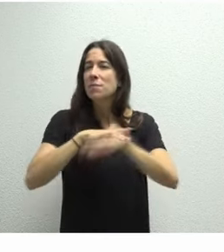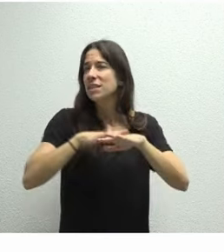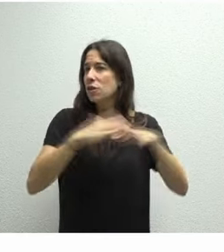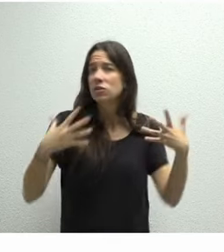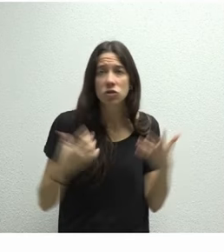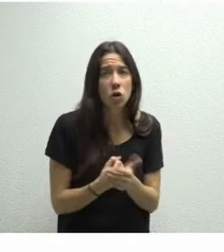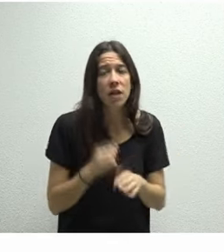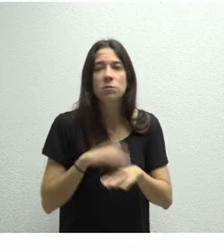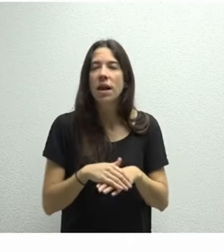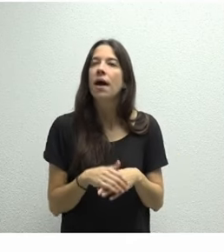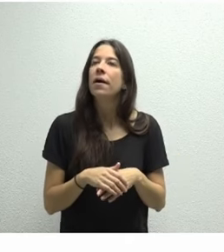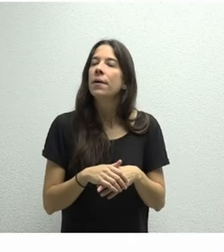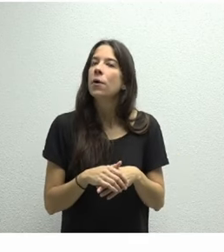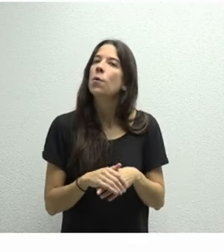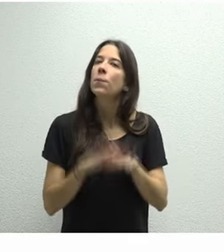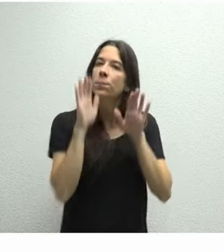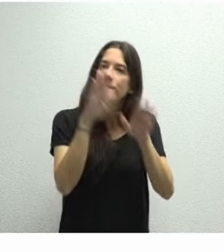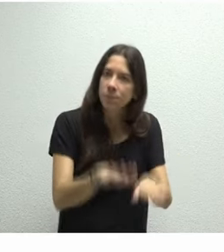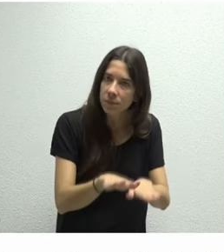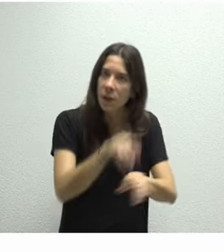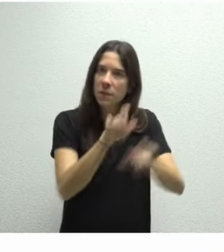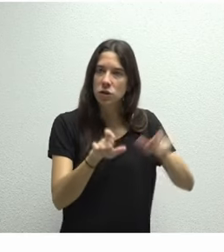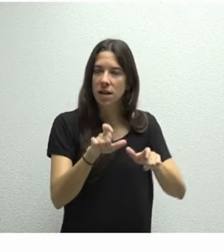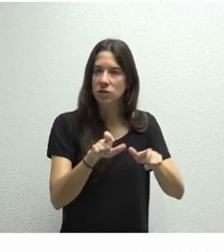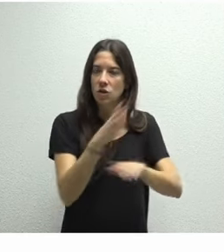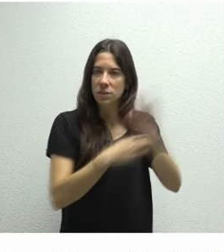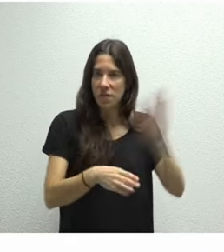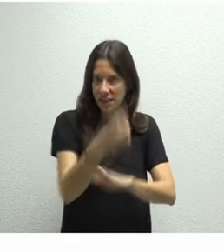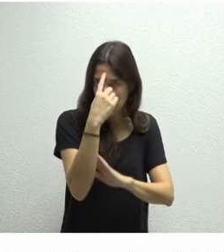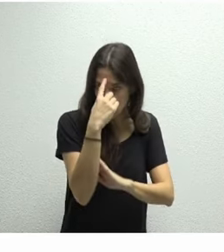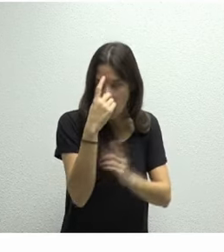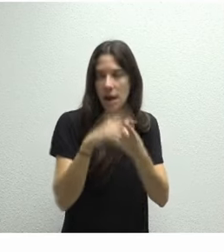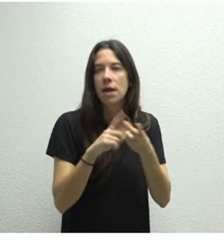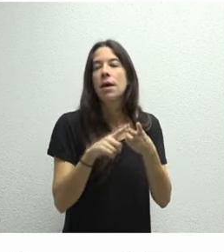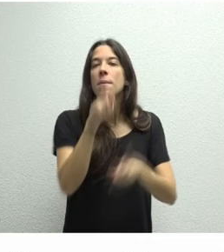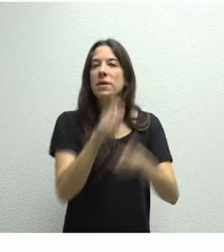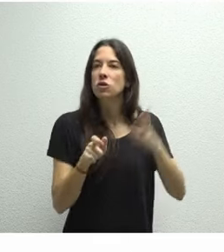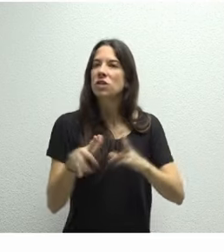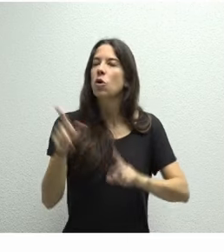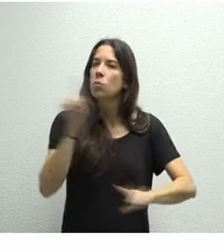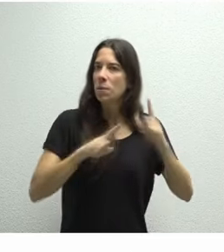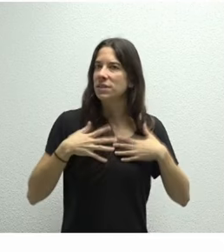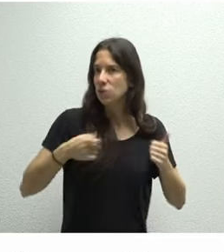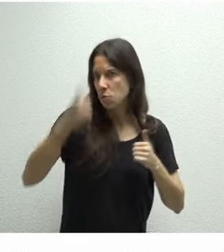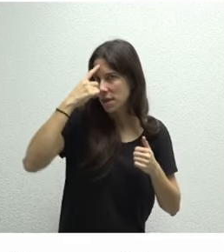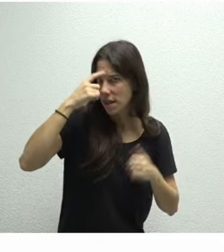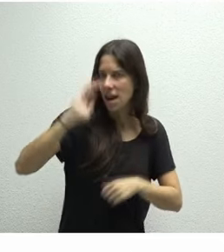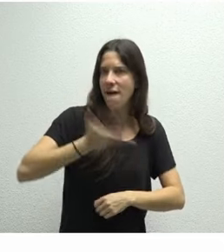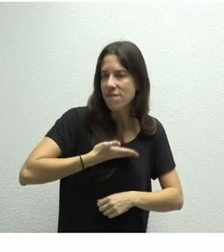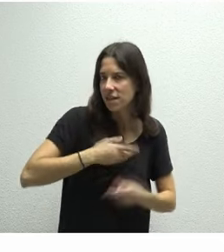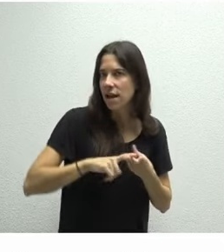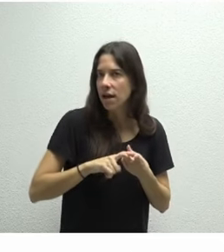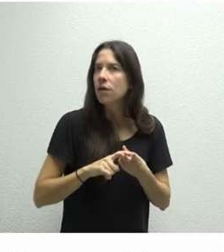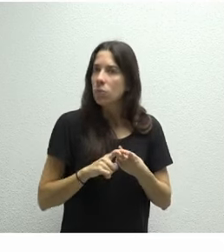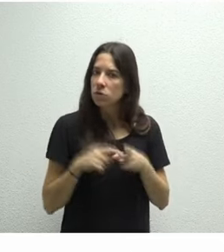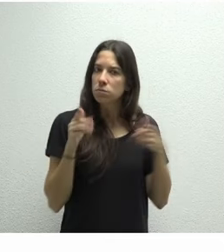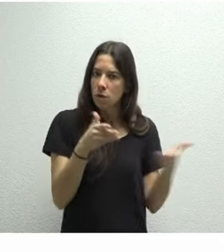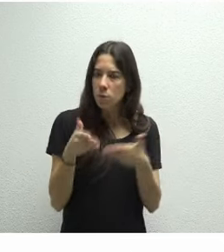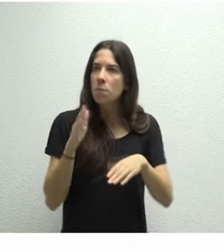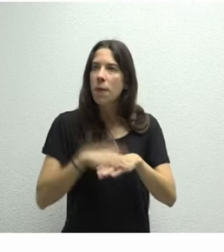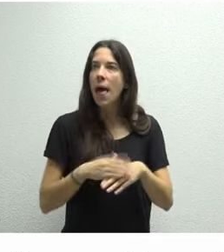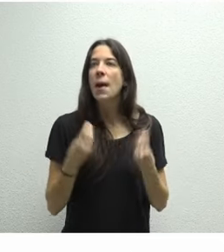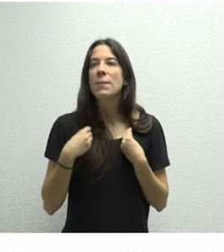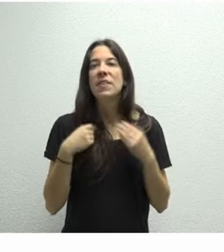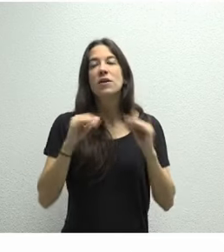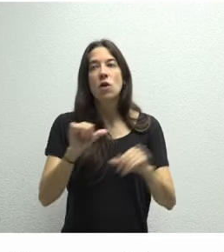favor de las personas con discapacidad intelectual las personas con afectadas con problemas de salud mental para que puedan desarrollar de vida su